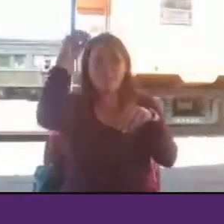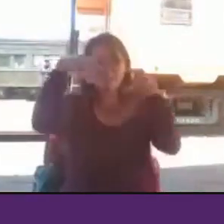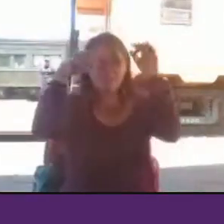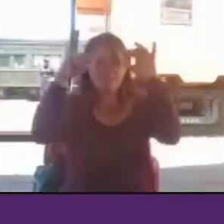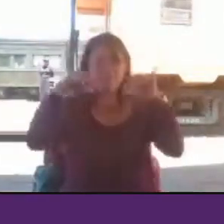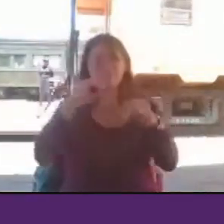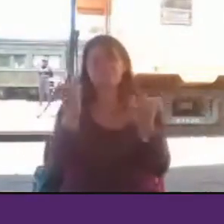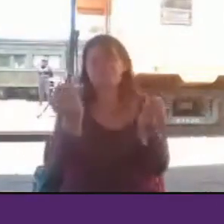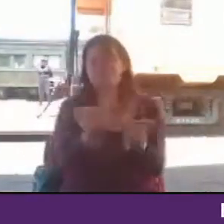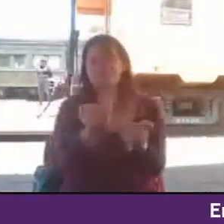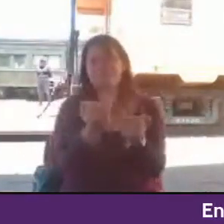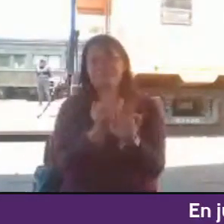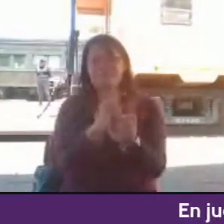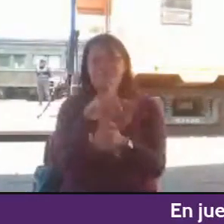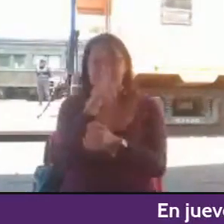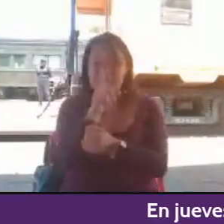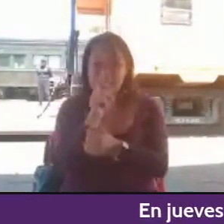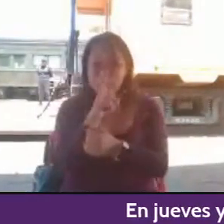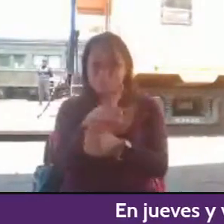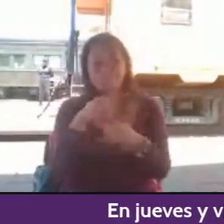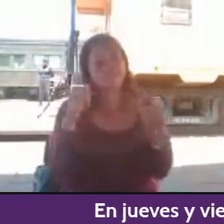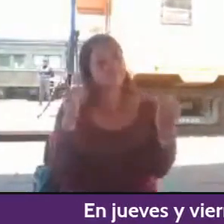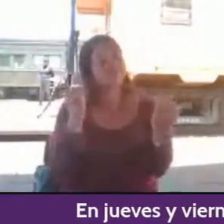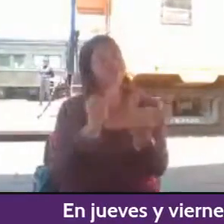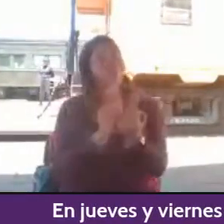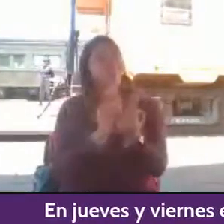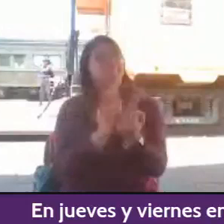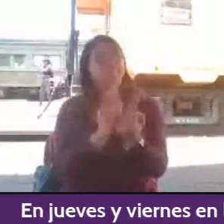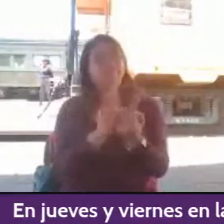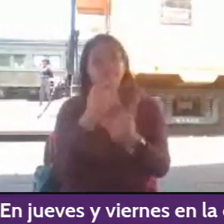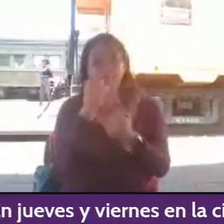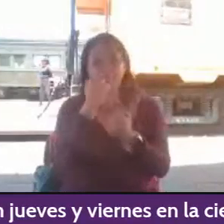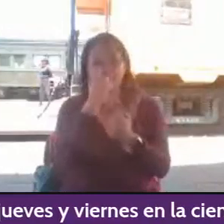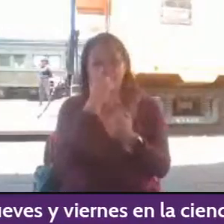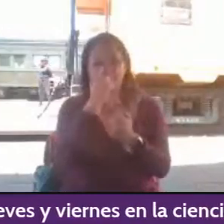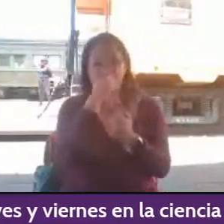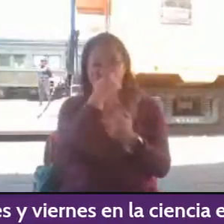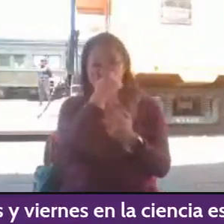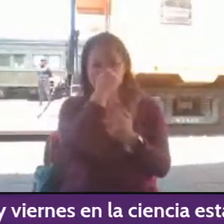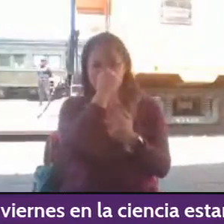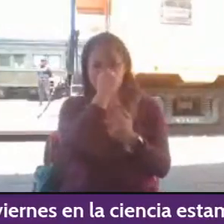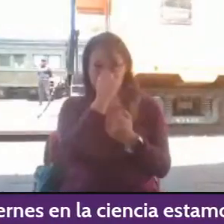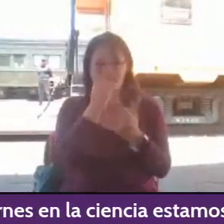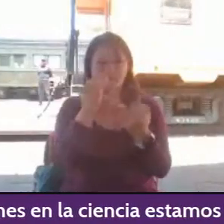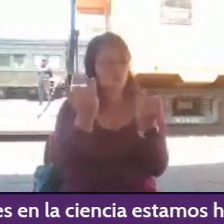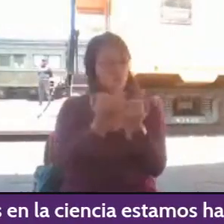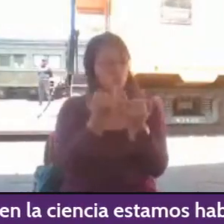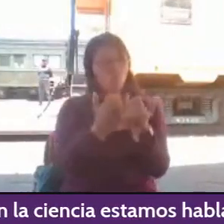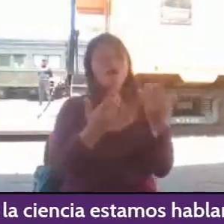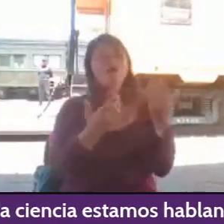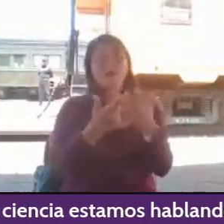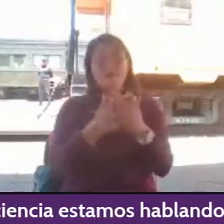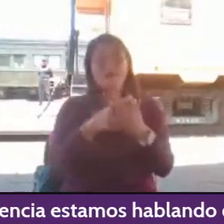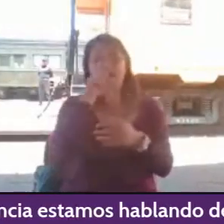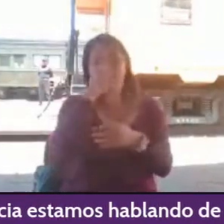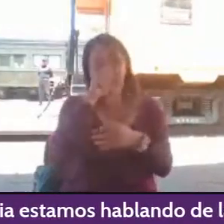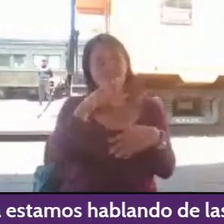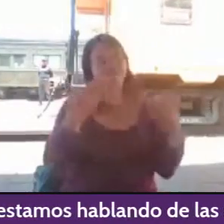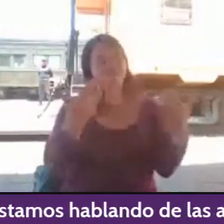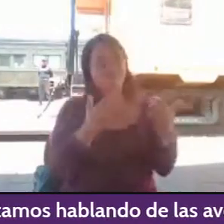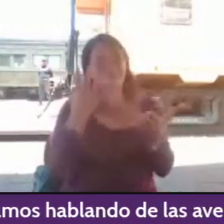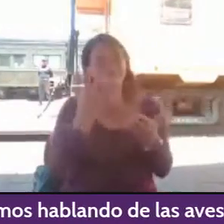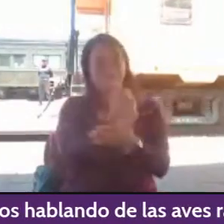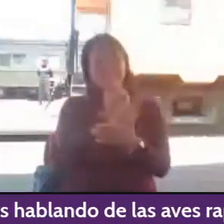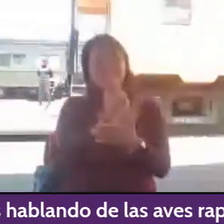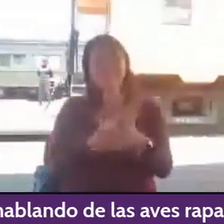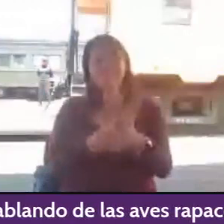acuáticos, claro que sí. Entonces, una más, punto para las rapaces diurnas. Otra más. La que